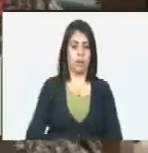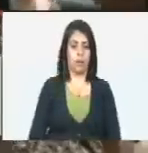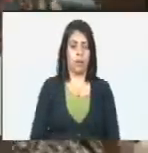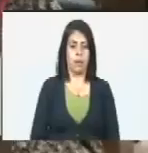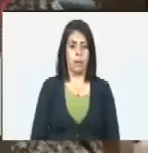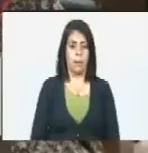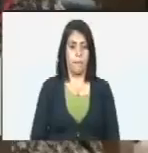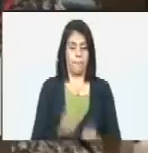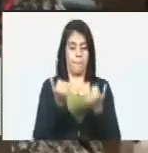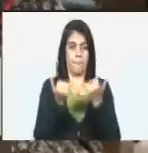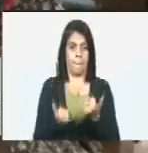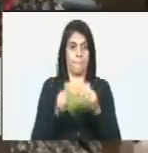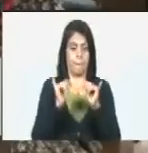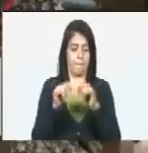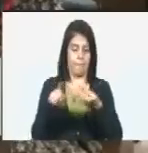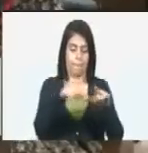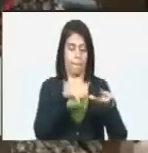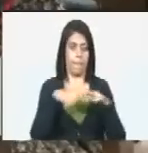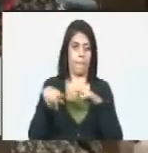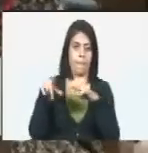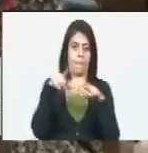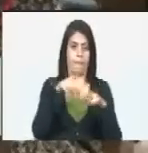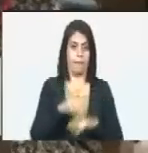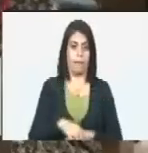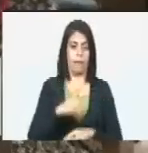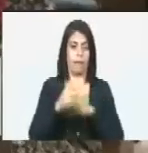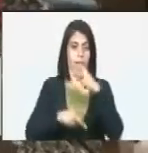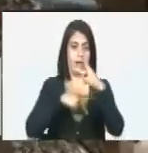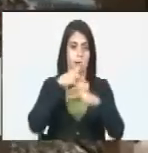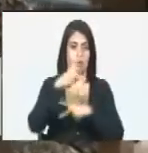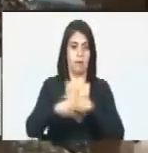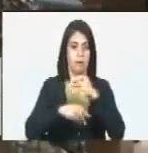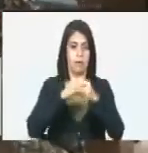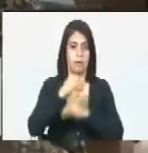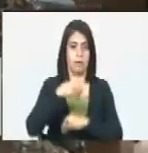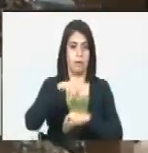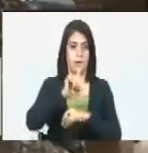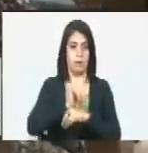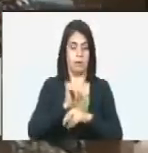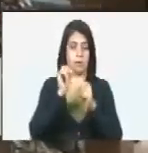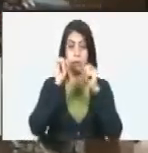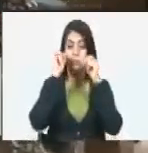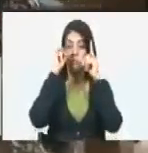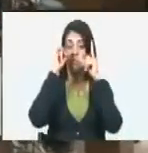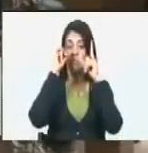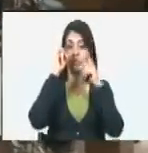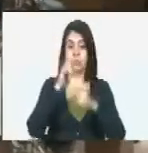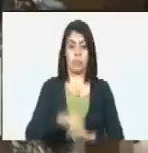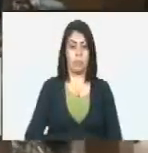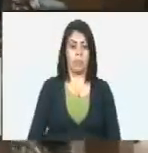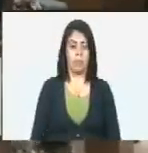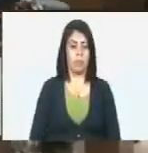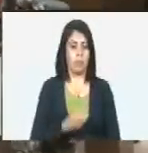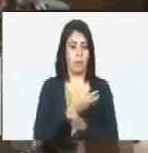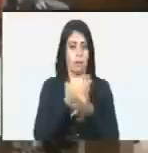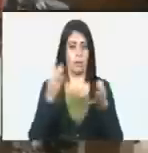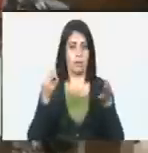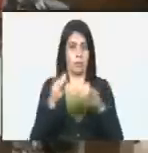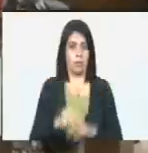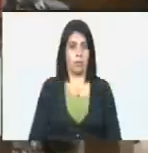mismo escenario, se produce un hecho insólito y extraordinario.